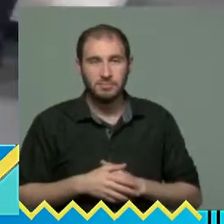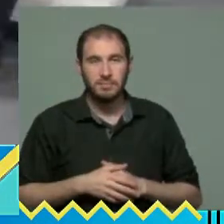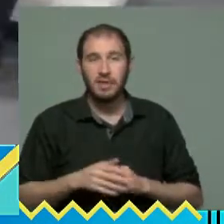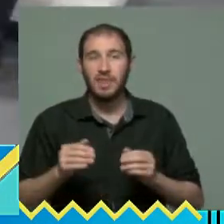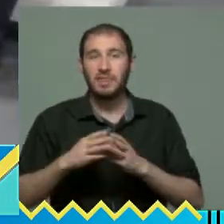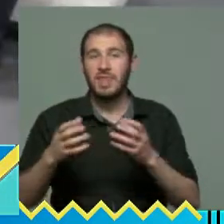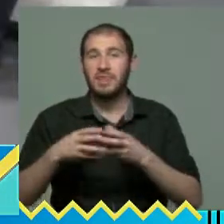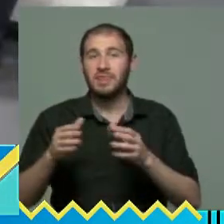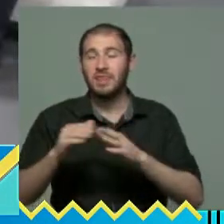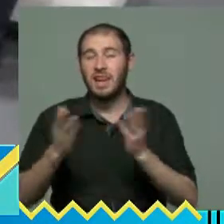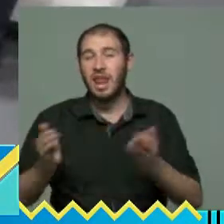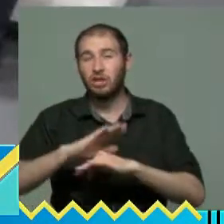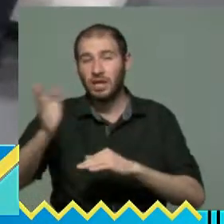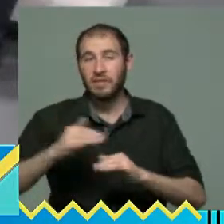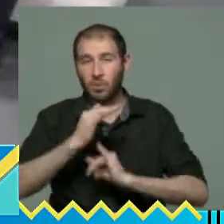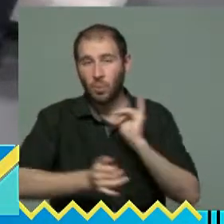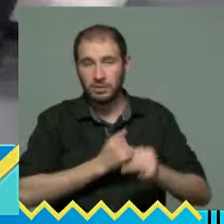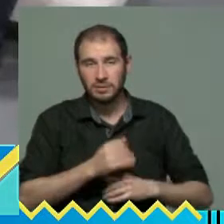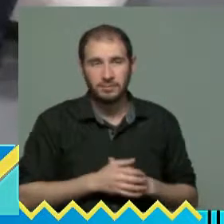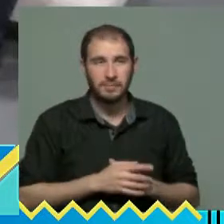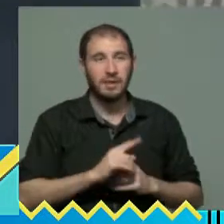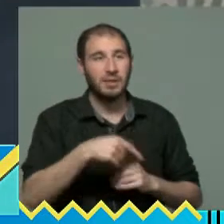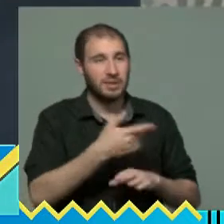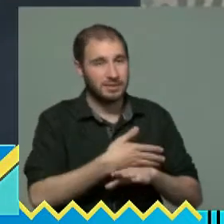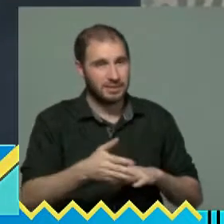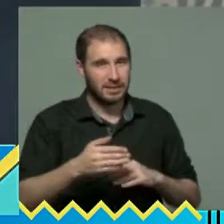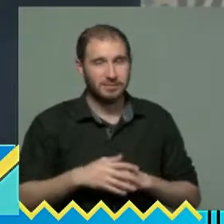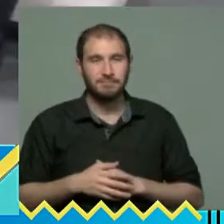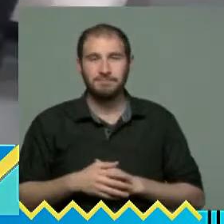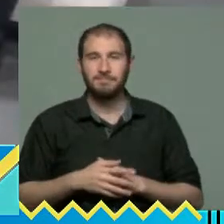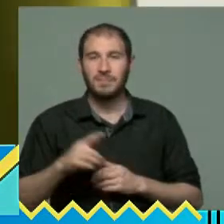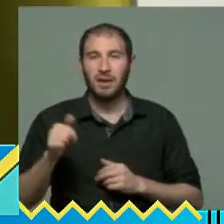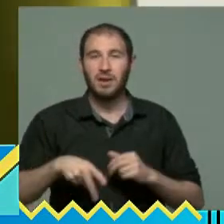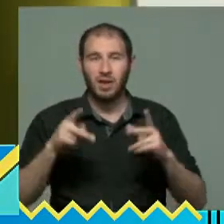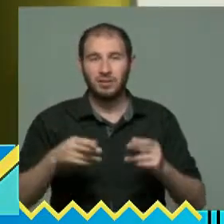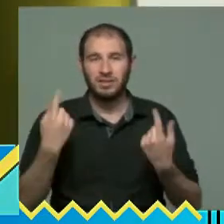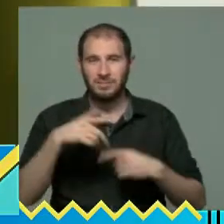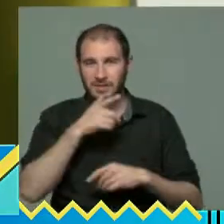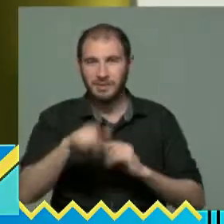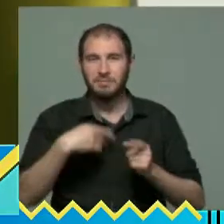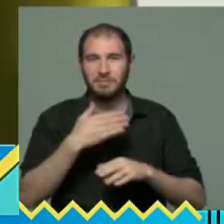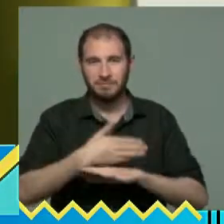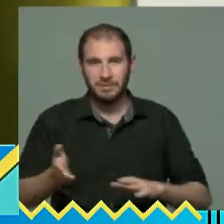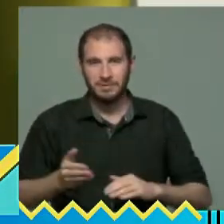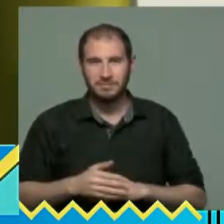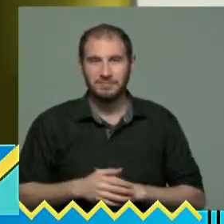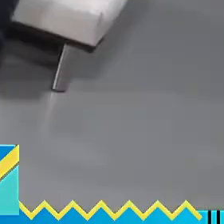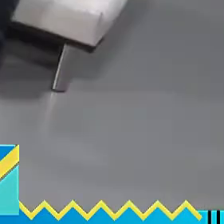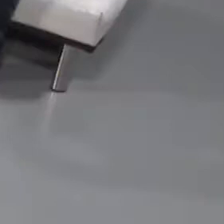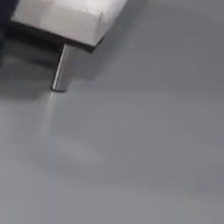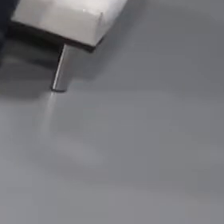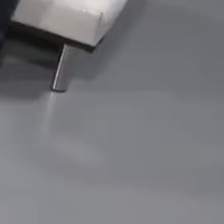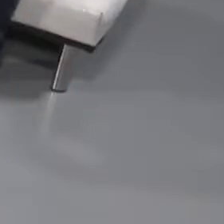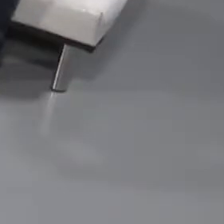Andes ¿cuál lo es el tituló panorama? eso. Así que vamos al Estaba. corte y después seguimos Dale. con eso, si te Vamos, parece. vamos a un corte en distintos parecidos, enseguida regresamos.